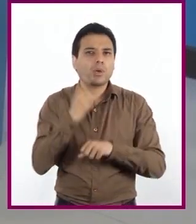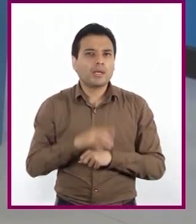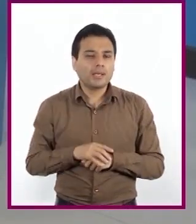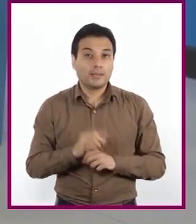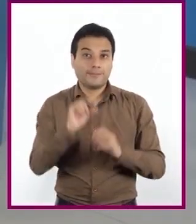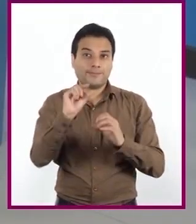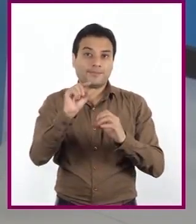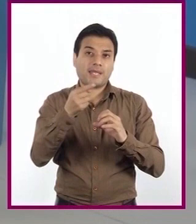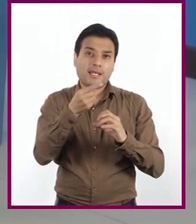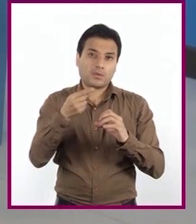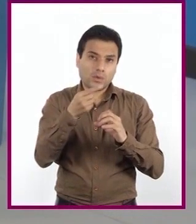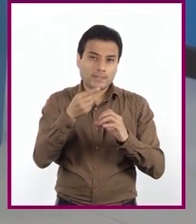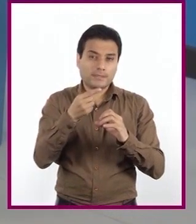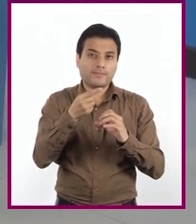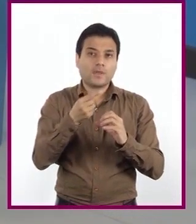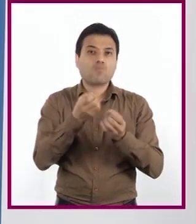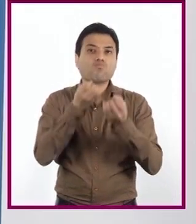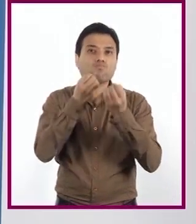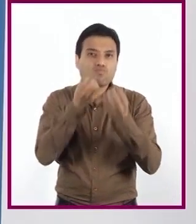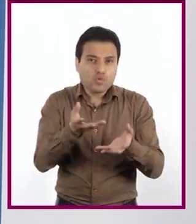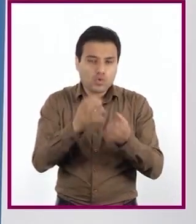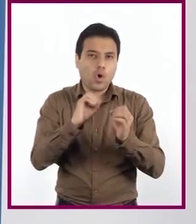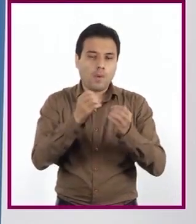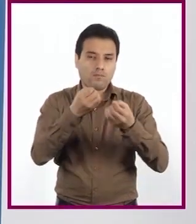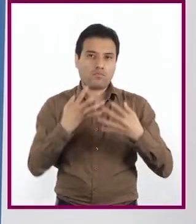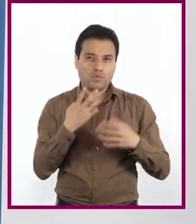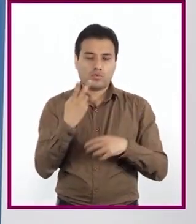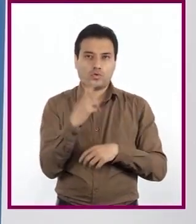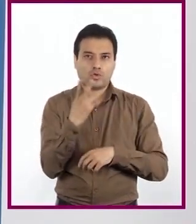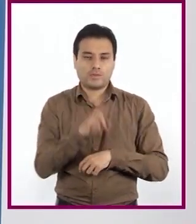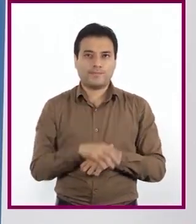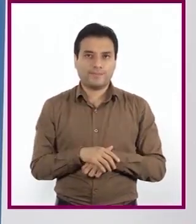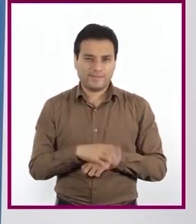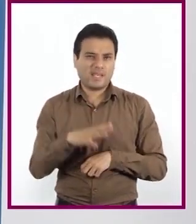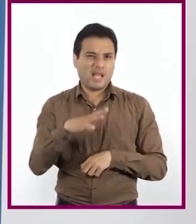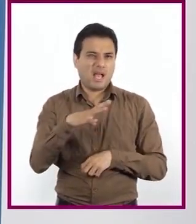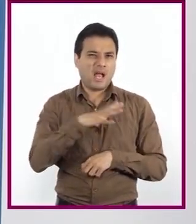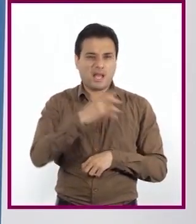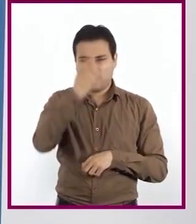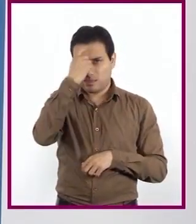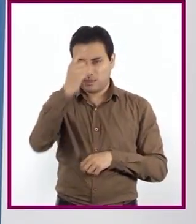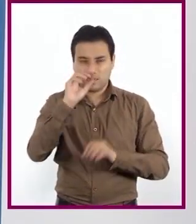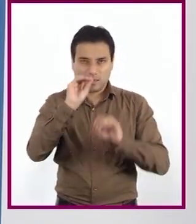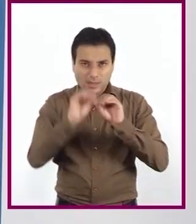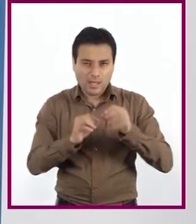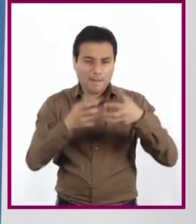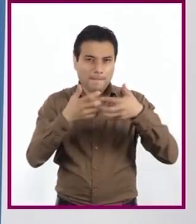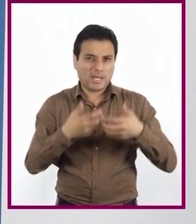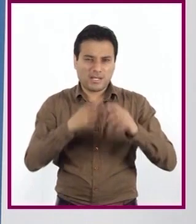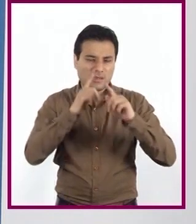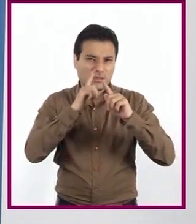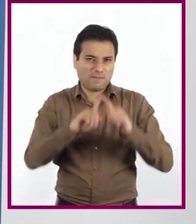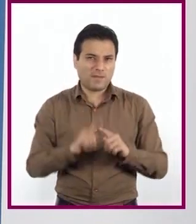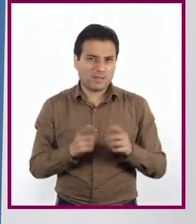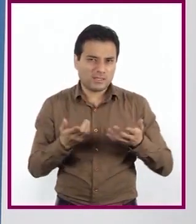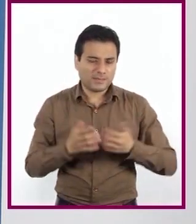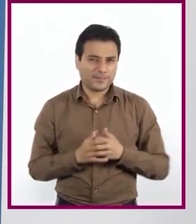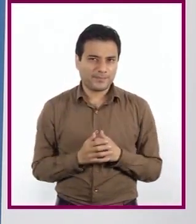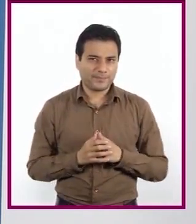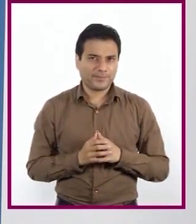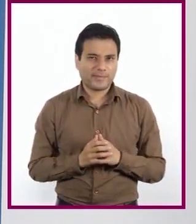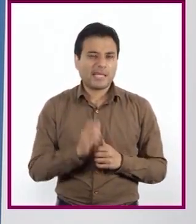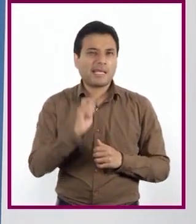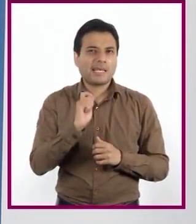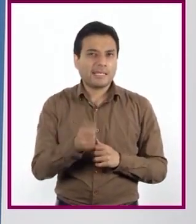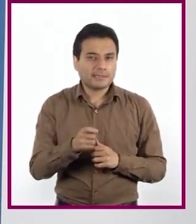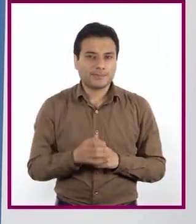o porque obtienen electrones. Hay variaciones en los diseños, pero la idea en todos es la misma. Consta de